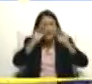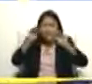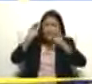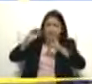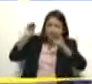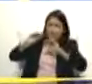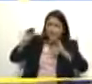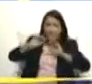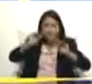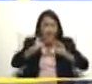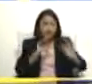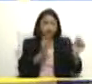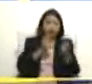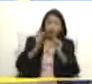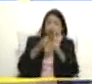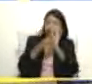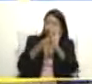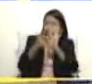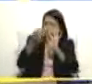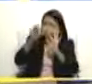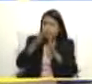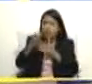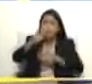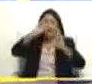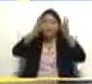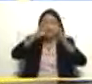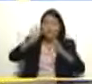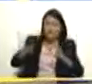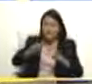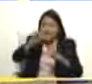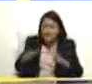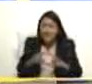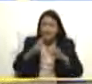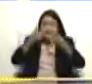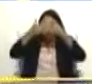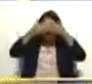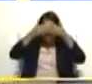se dio un debate ejemplar, esclarecedor.